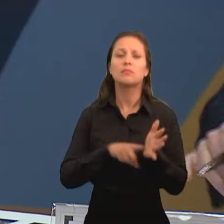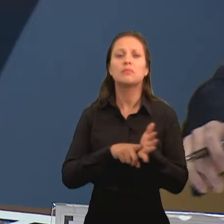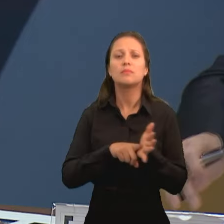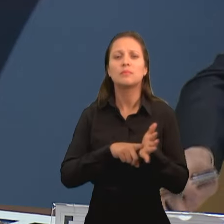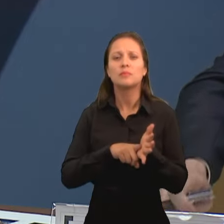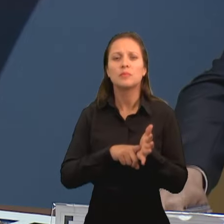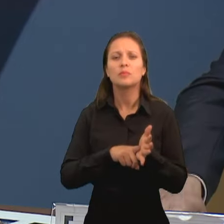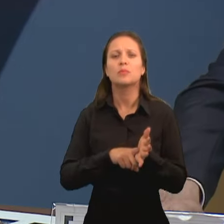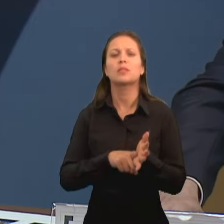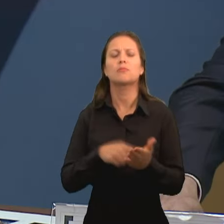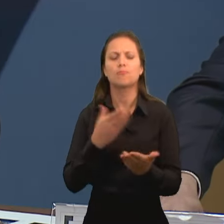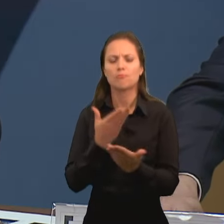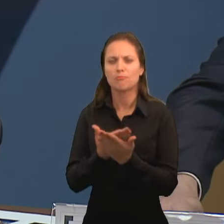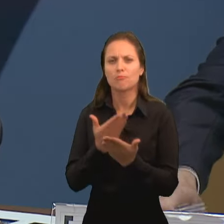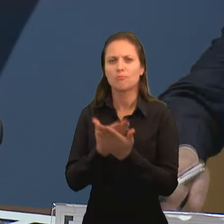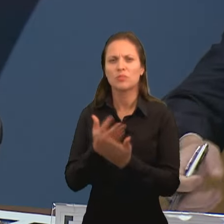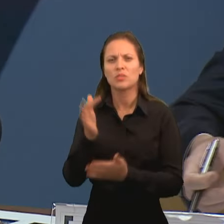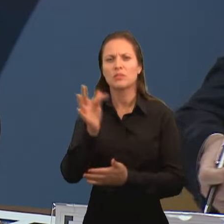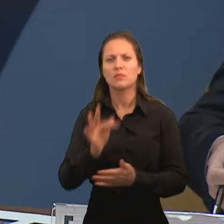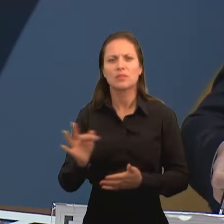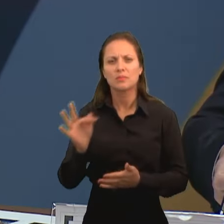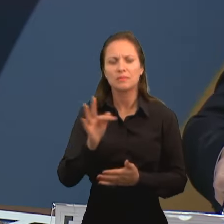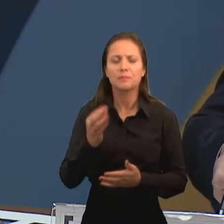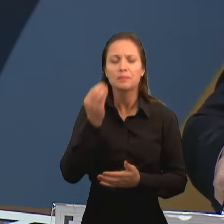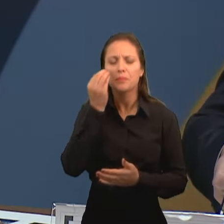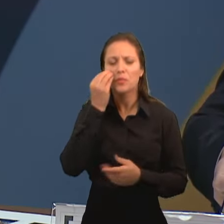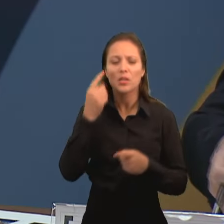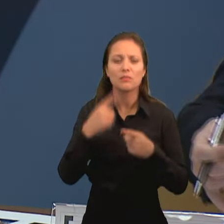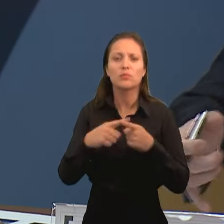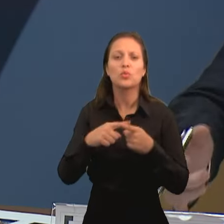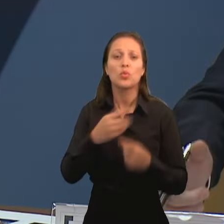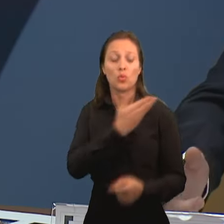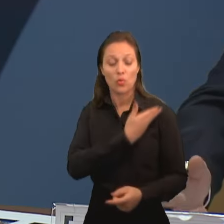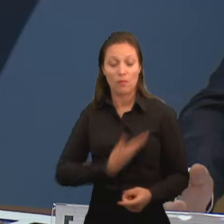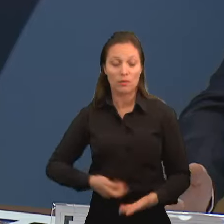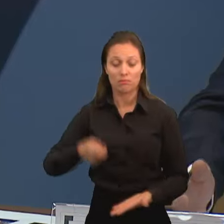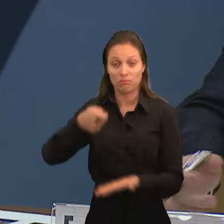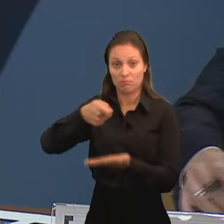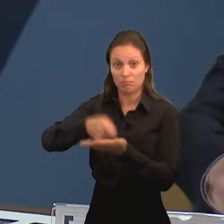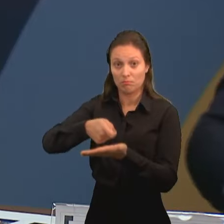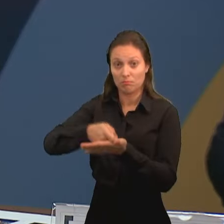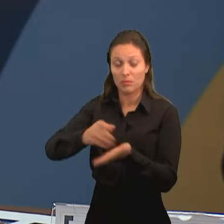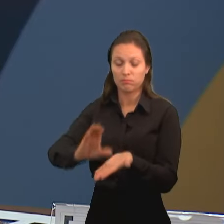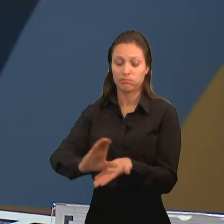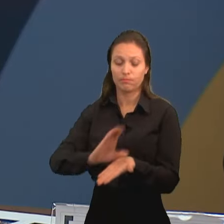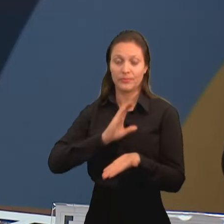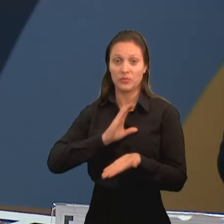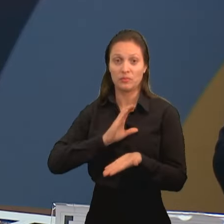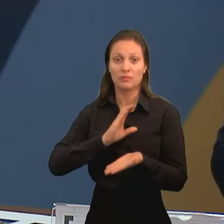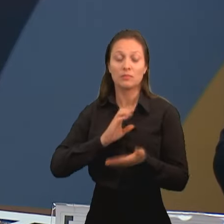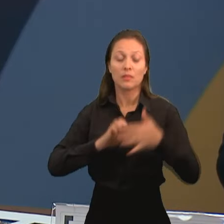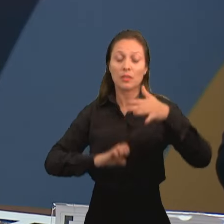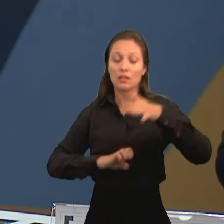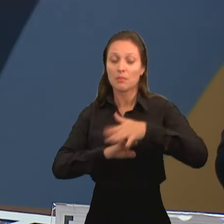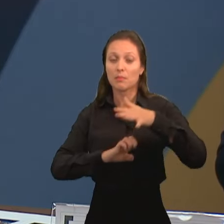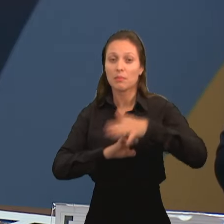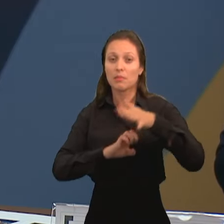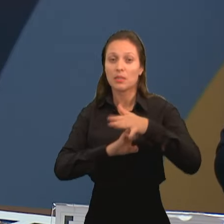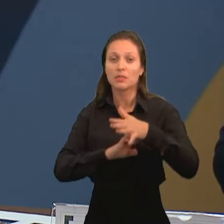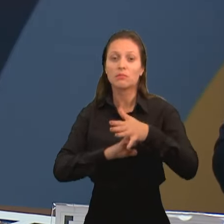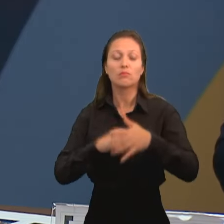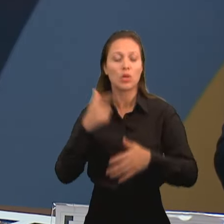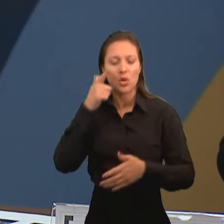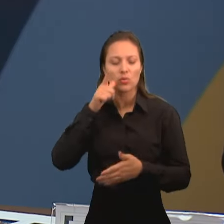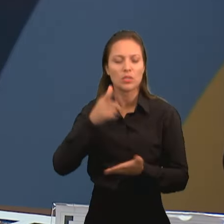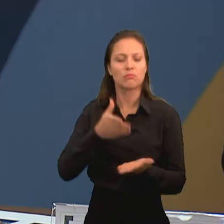la investigación en la academia, la investigación financiada por el gobierno y la investigación dentro de las